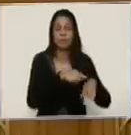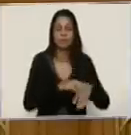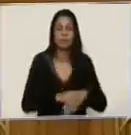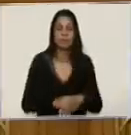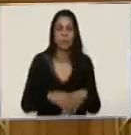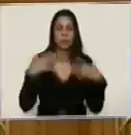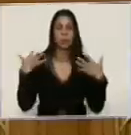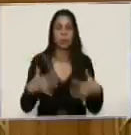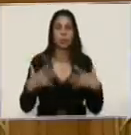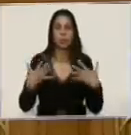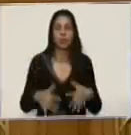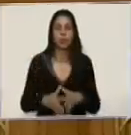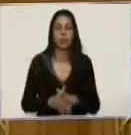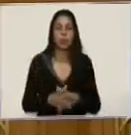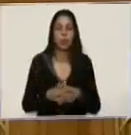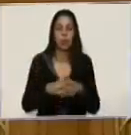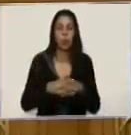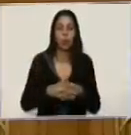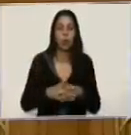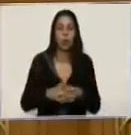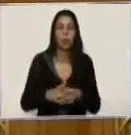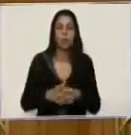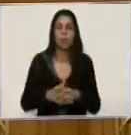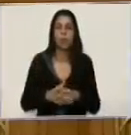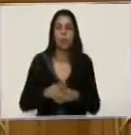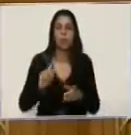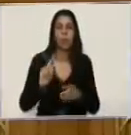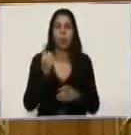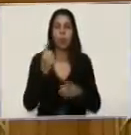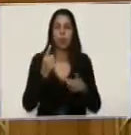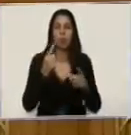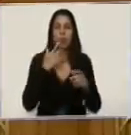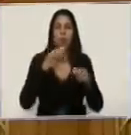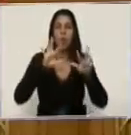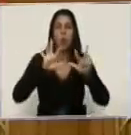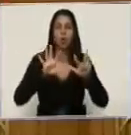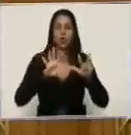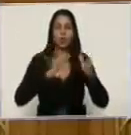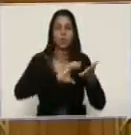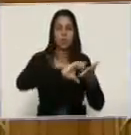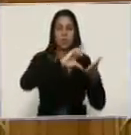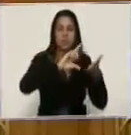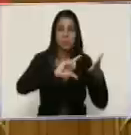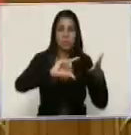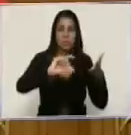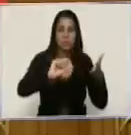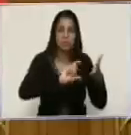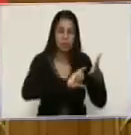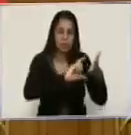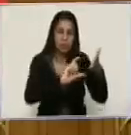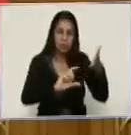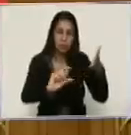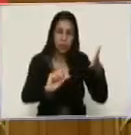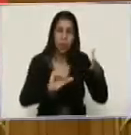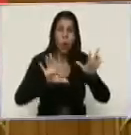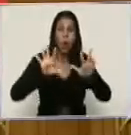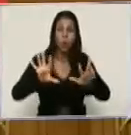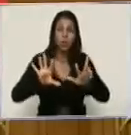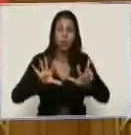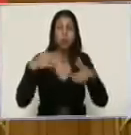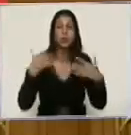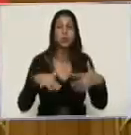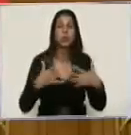Un campo de los 8 campos del bloque Ayacucho, al sur de Anzoátegui.